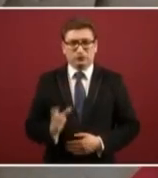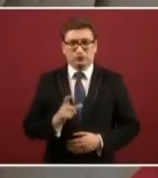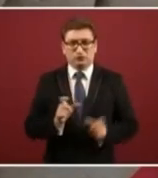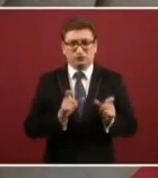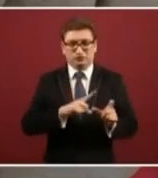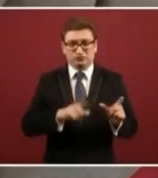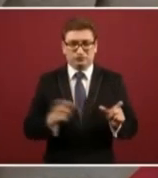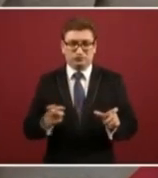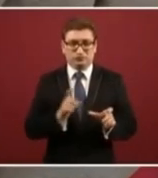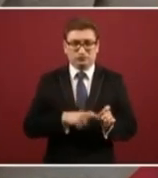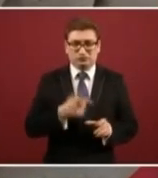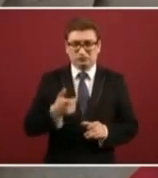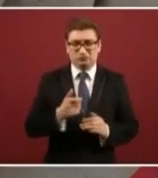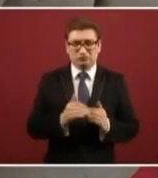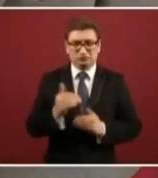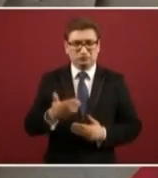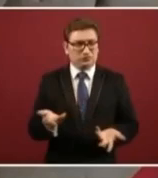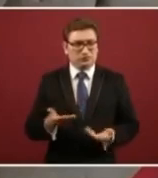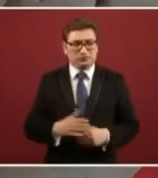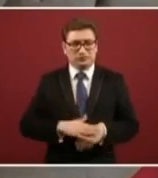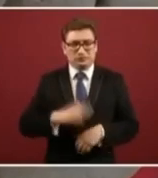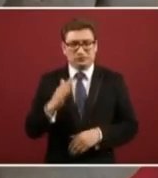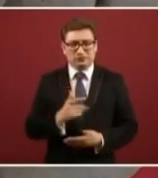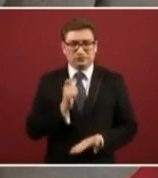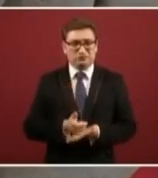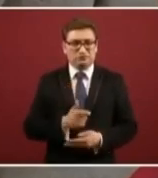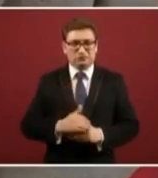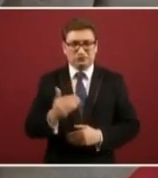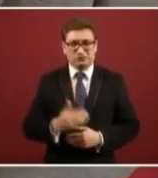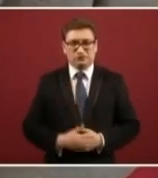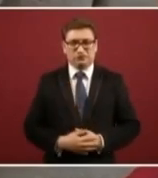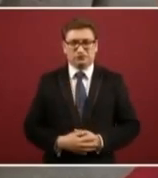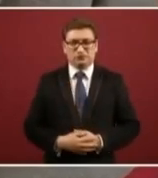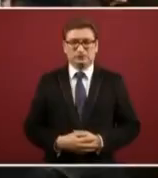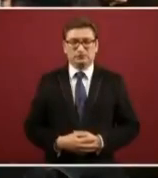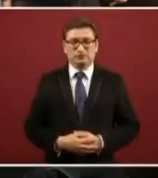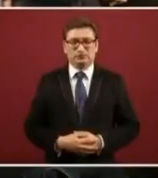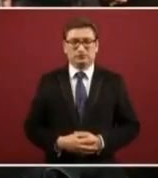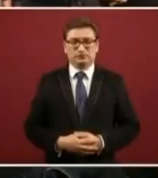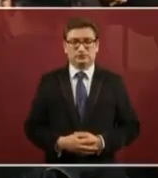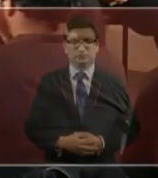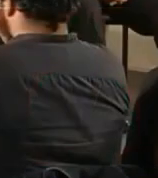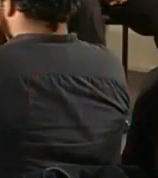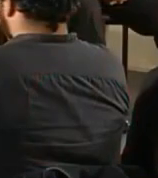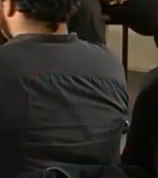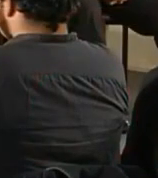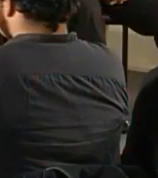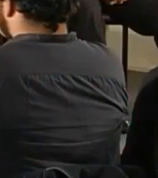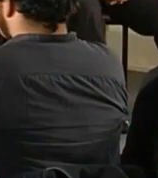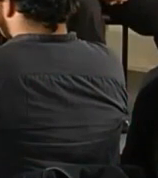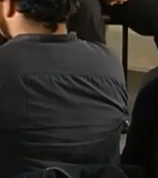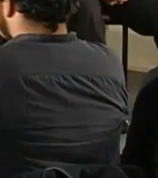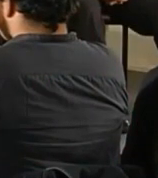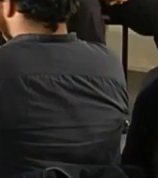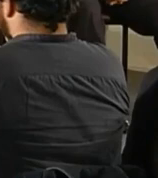Nacional van a ganar más. Pero es por una